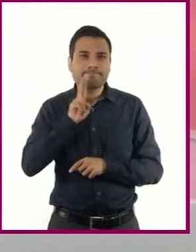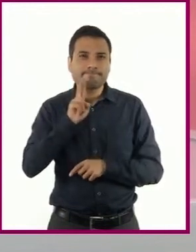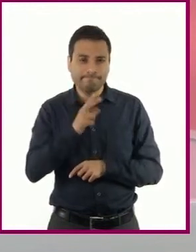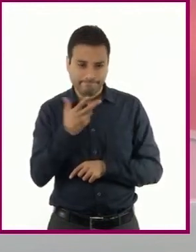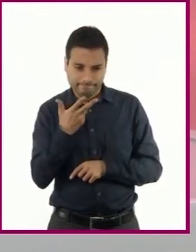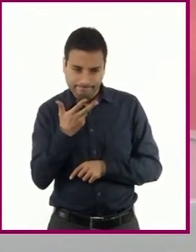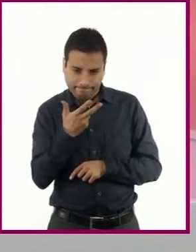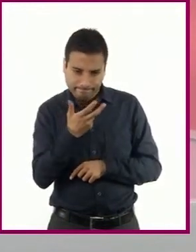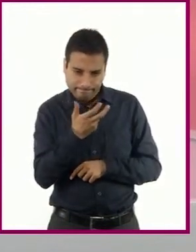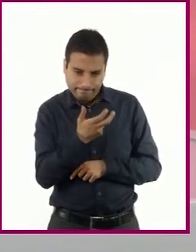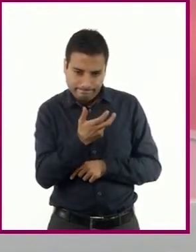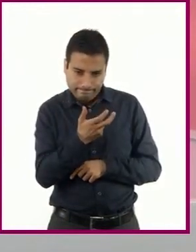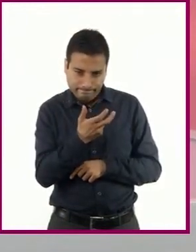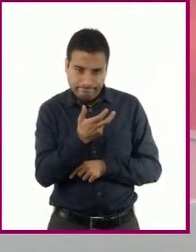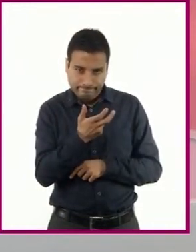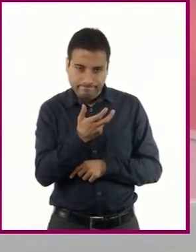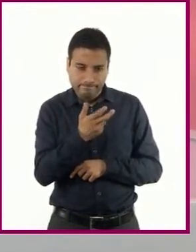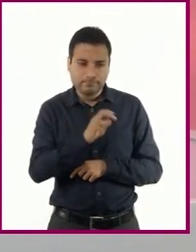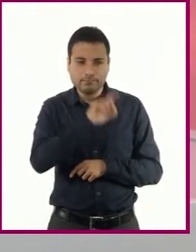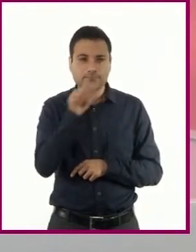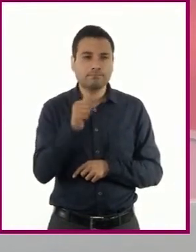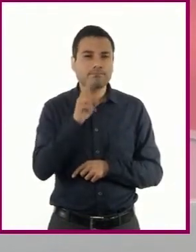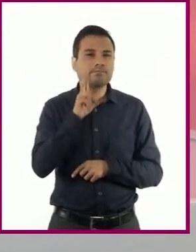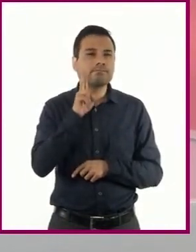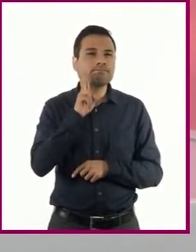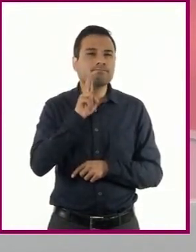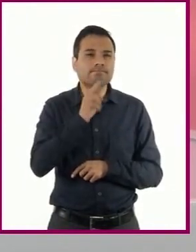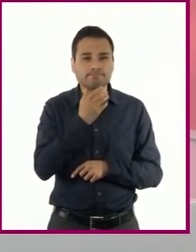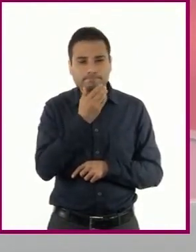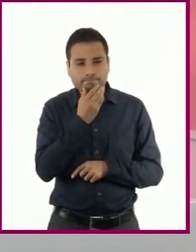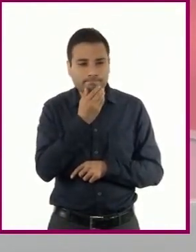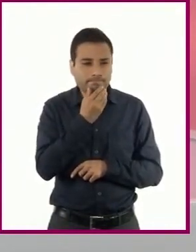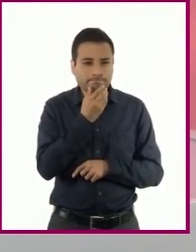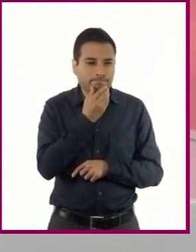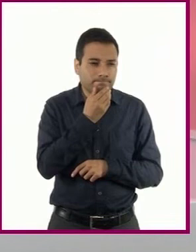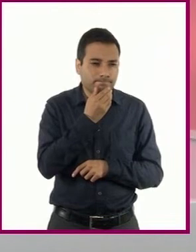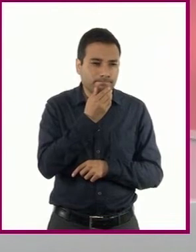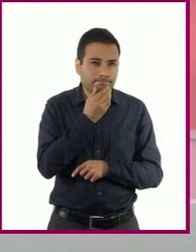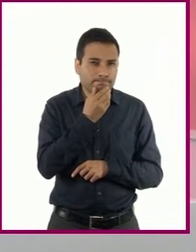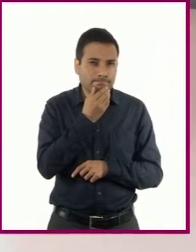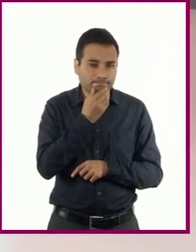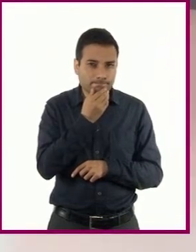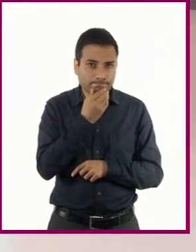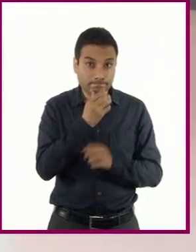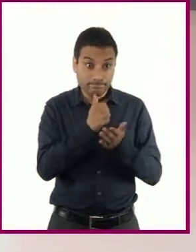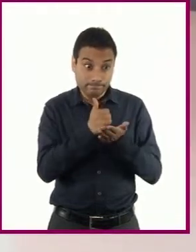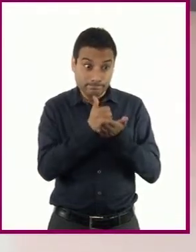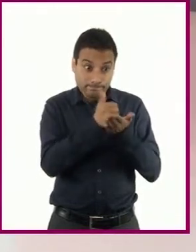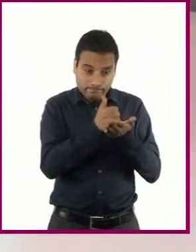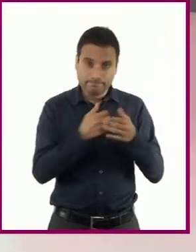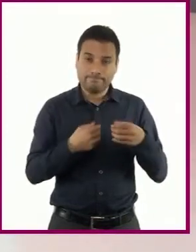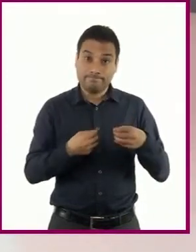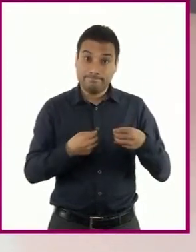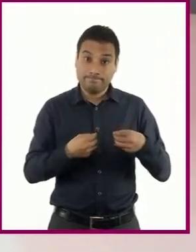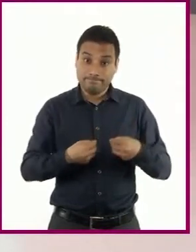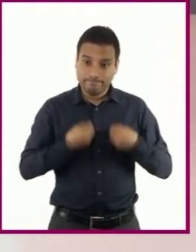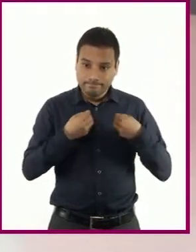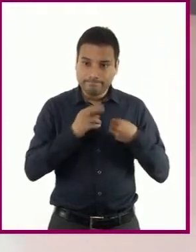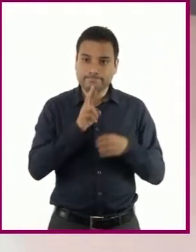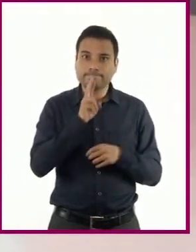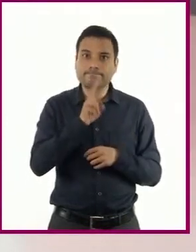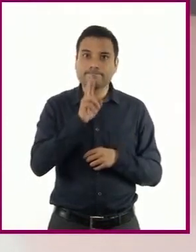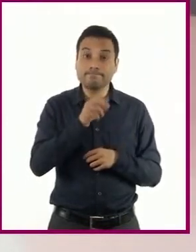crecientes, tratando de encontrar la concentración adecuada que incremente el periodo de vida, que evite el